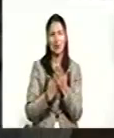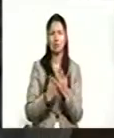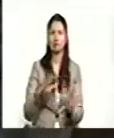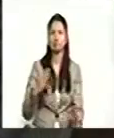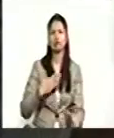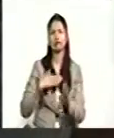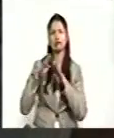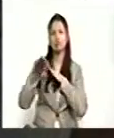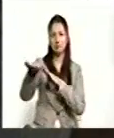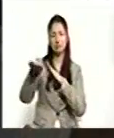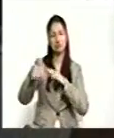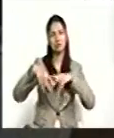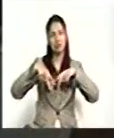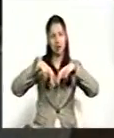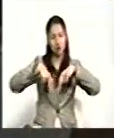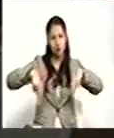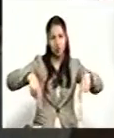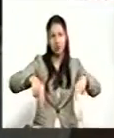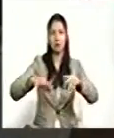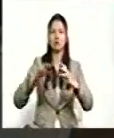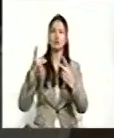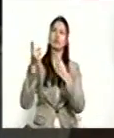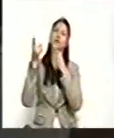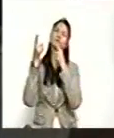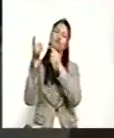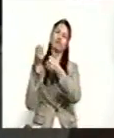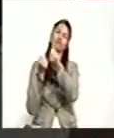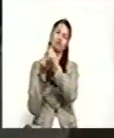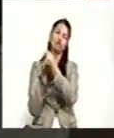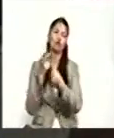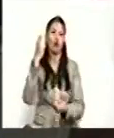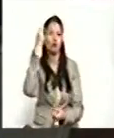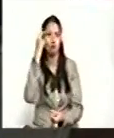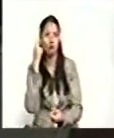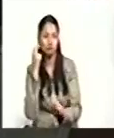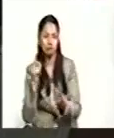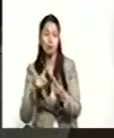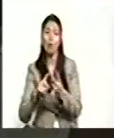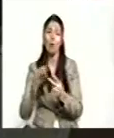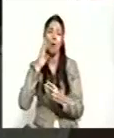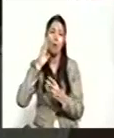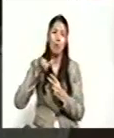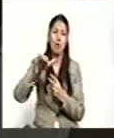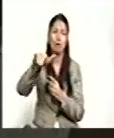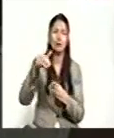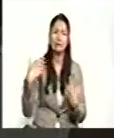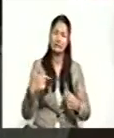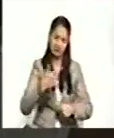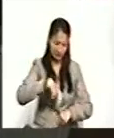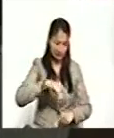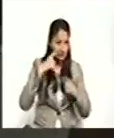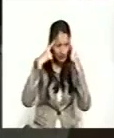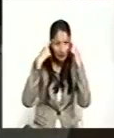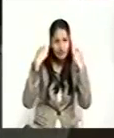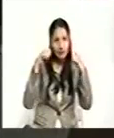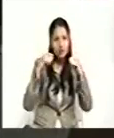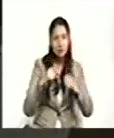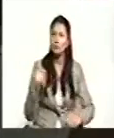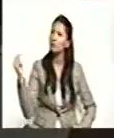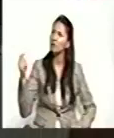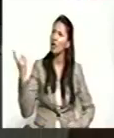Buenaventura y con el chocó toda la preocupación por el desden